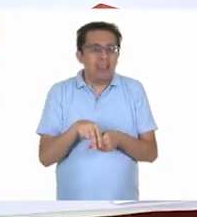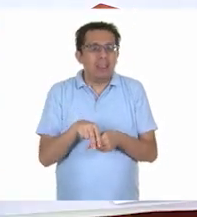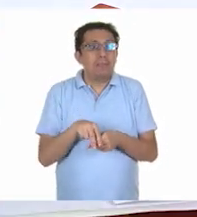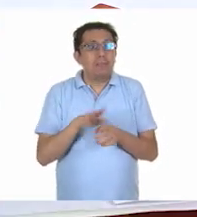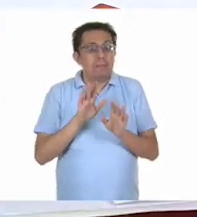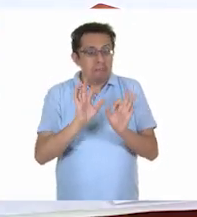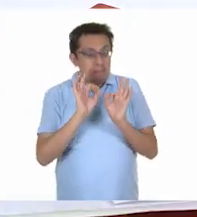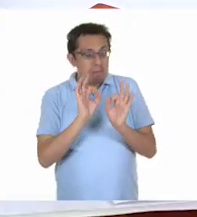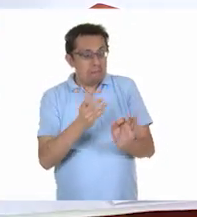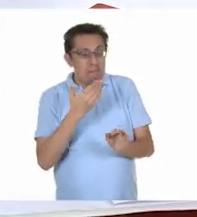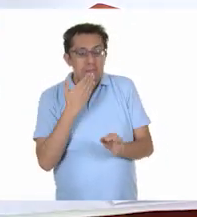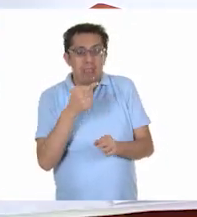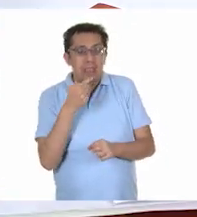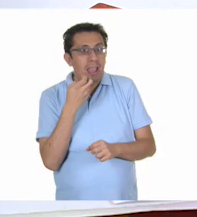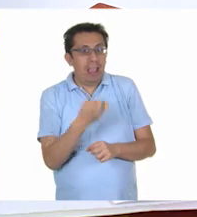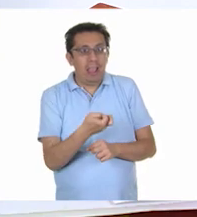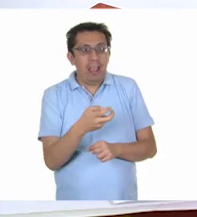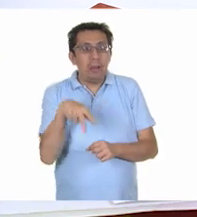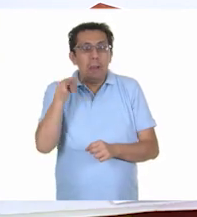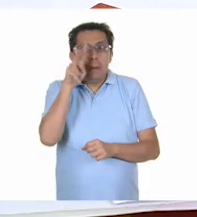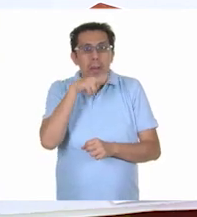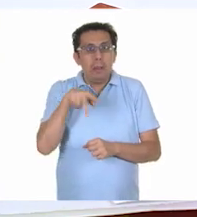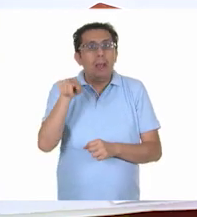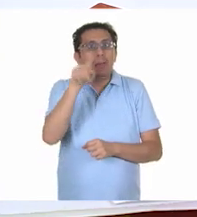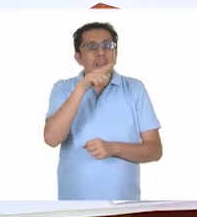triángulo. ¡Ay, qué bonito te quedó!